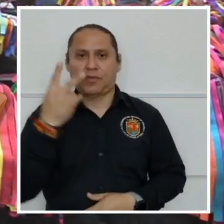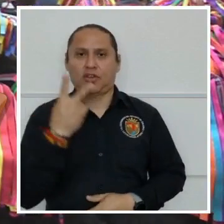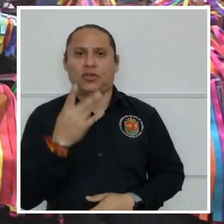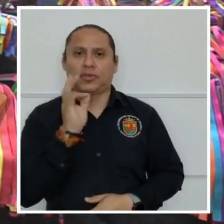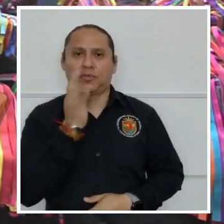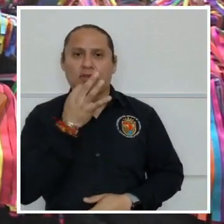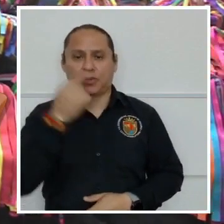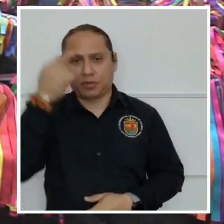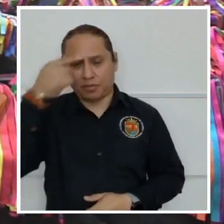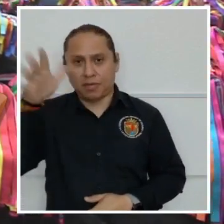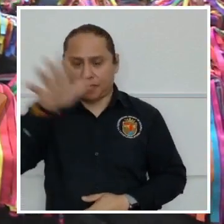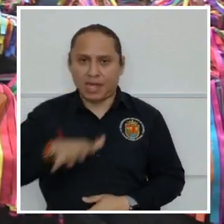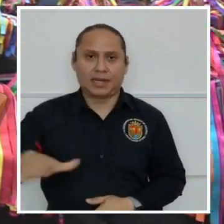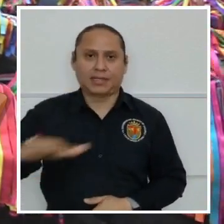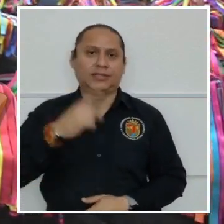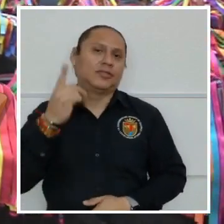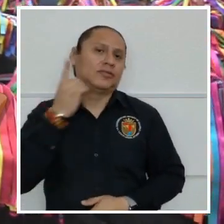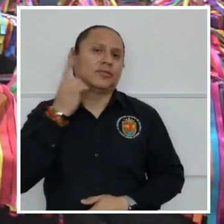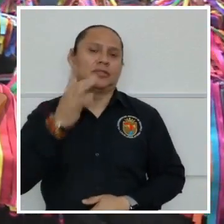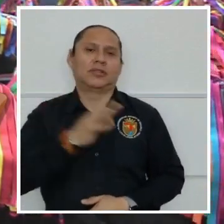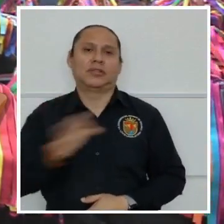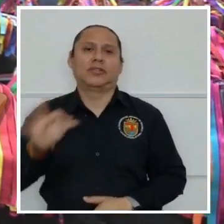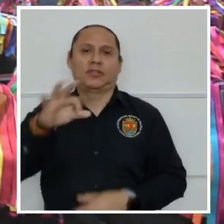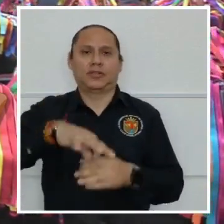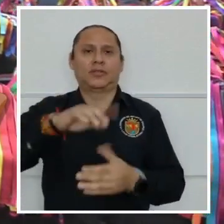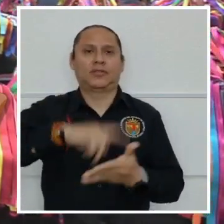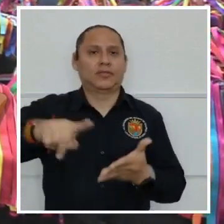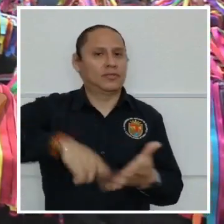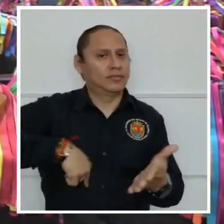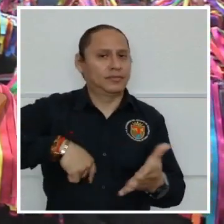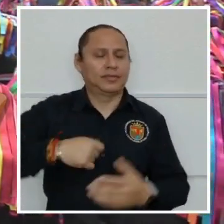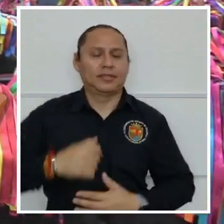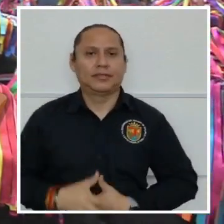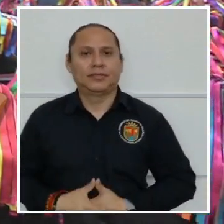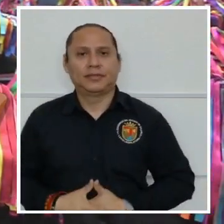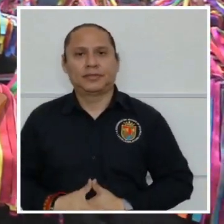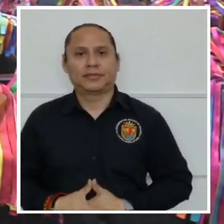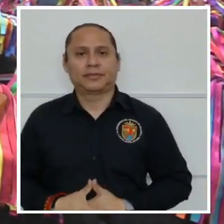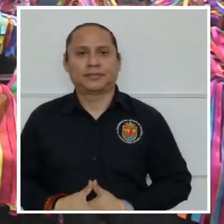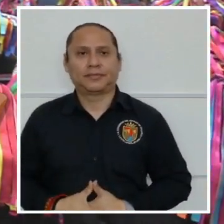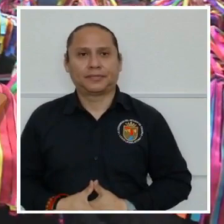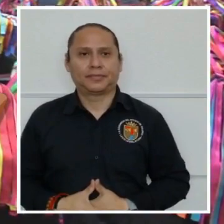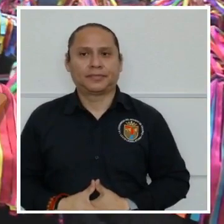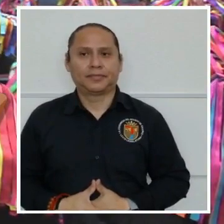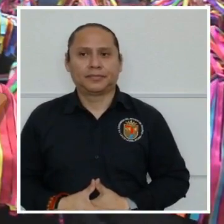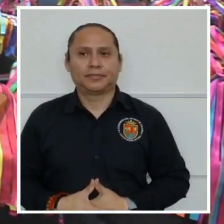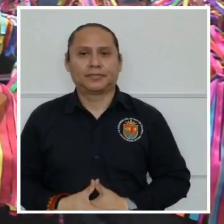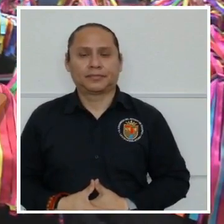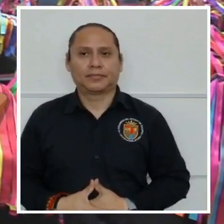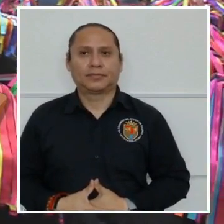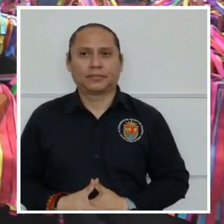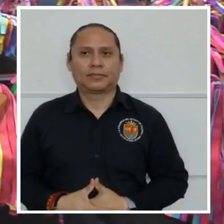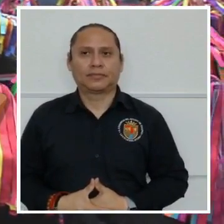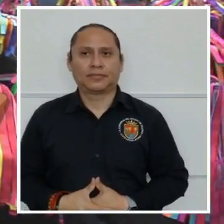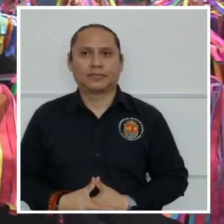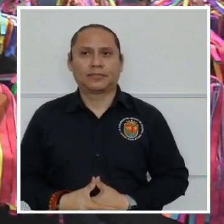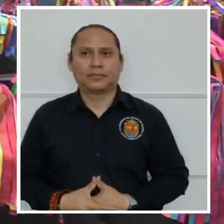tiempo máximo de 2 minutos para que las diputadas y los diputados emitan su voto.